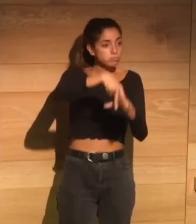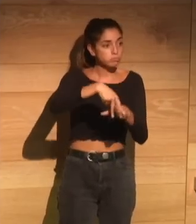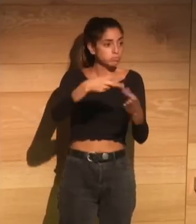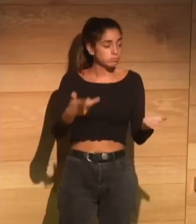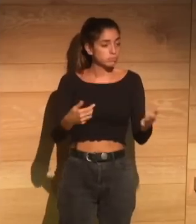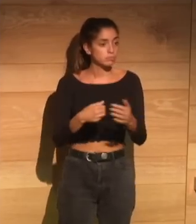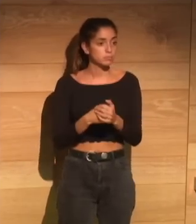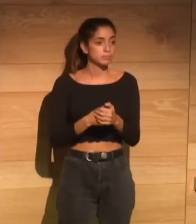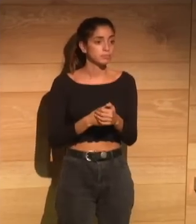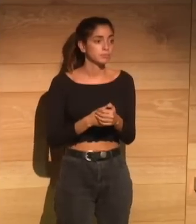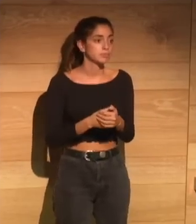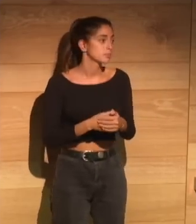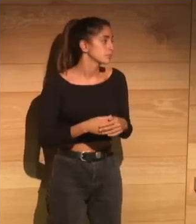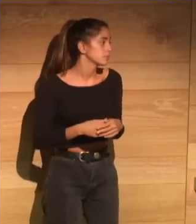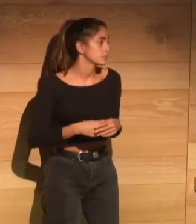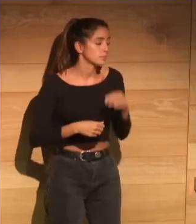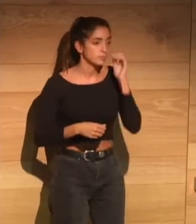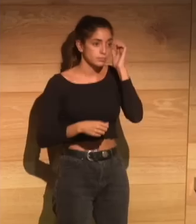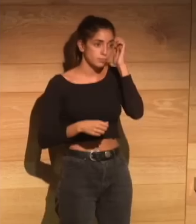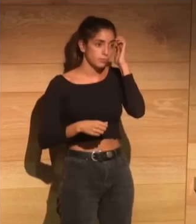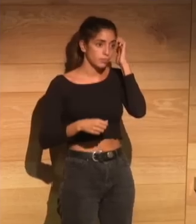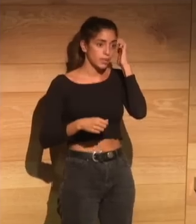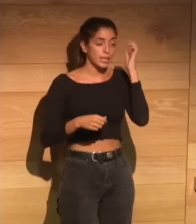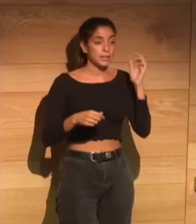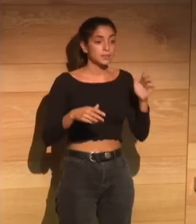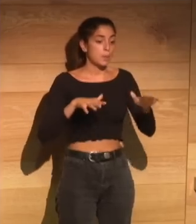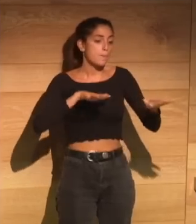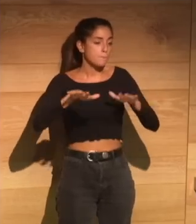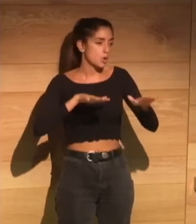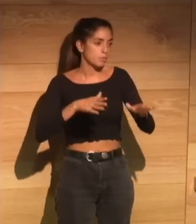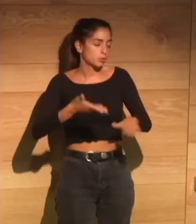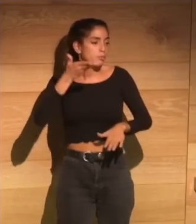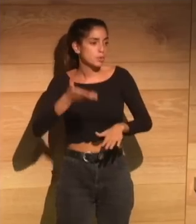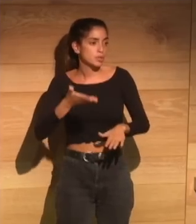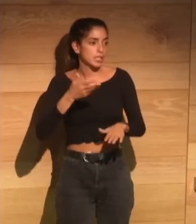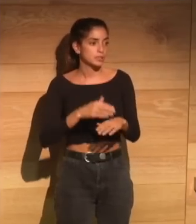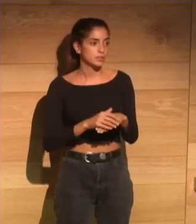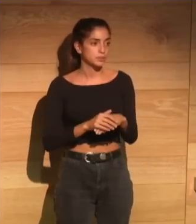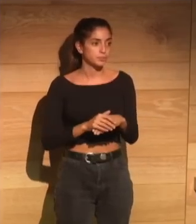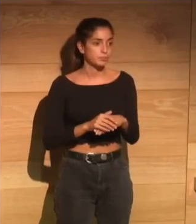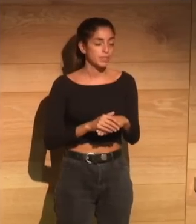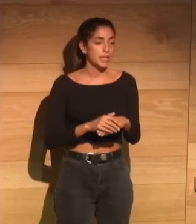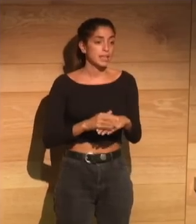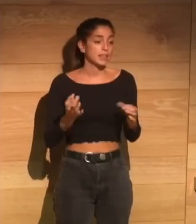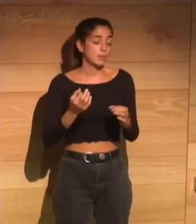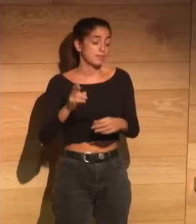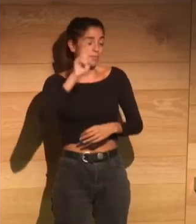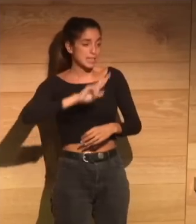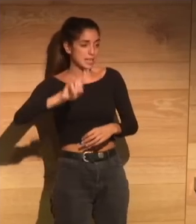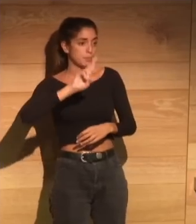tipo de movimiento que tiene que ser elemental y tiene que ser necesariamente cíclico. Se tiene que repetir a sí mismo.